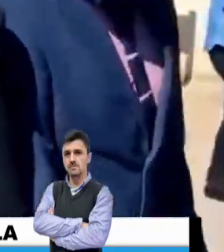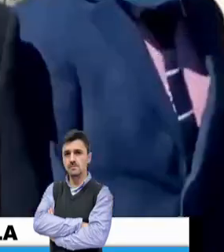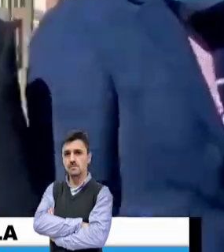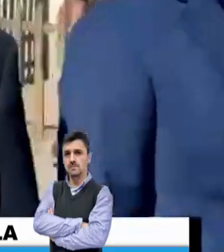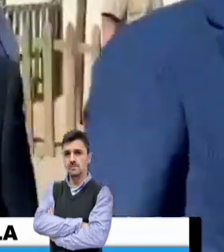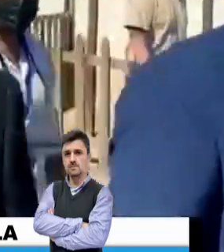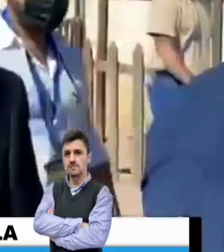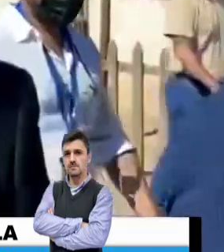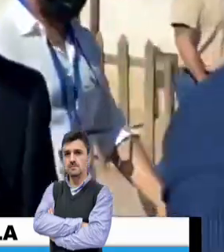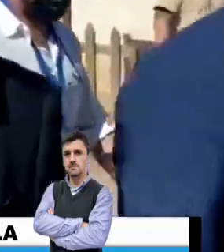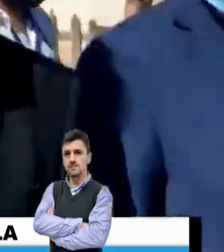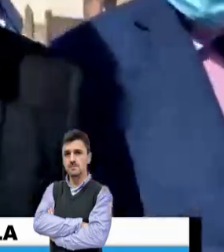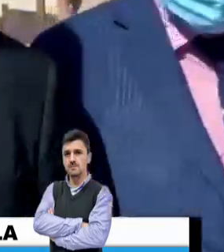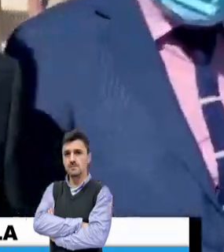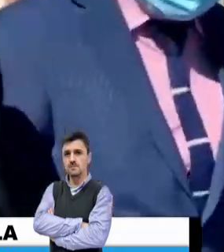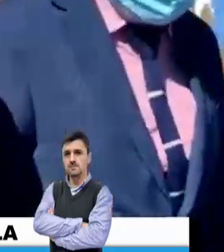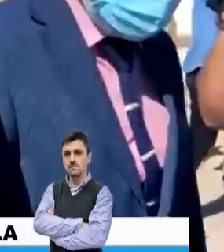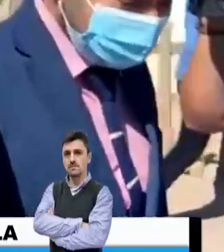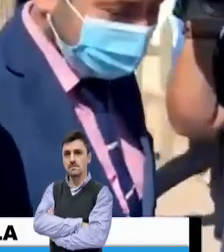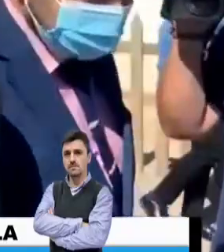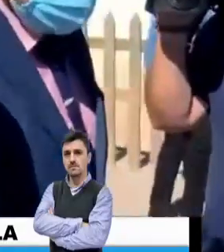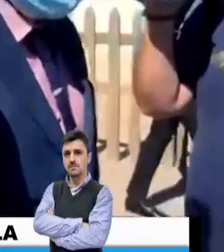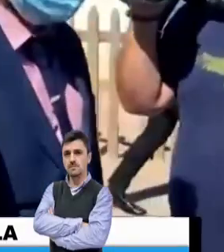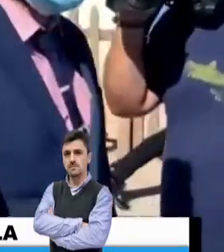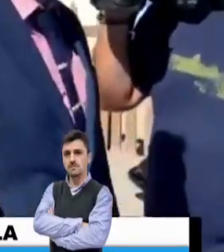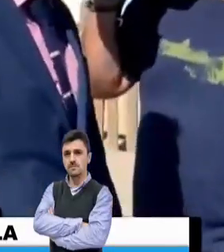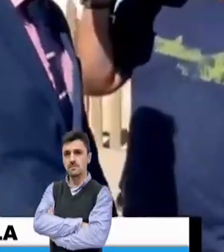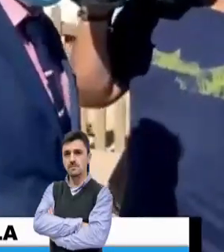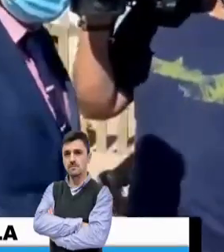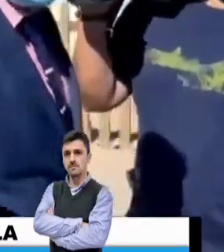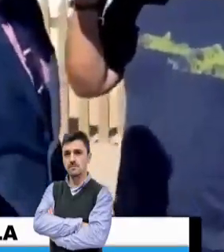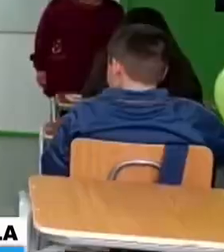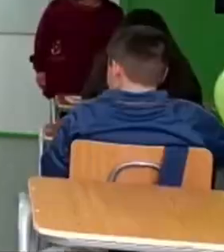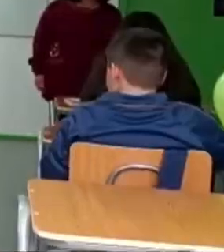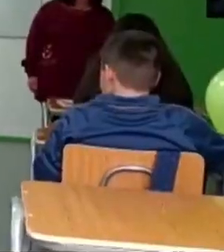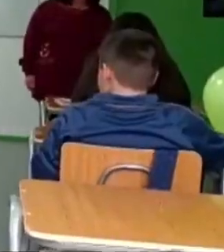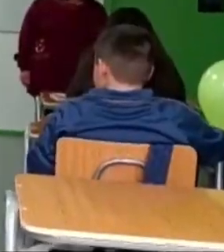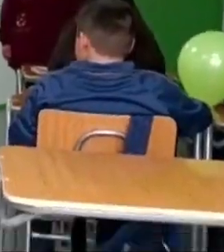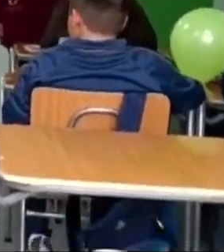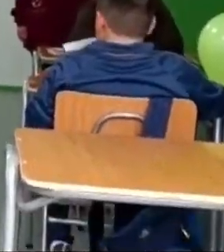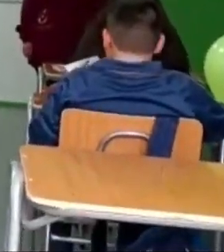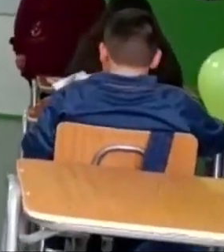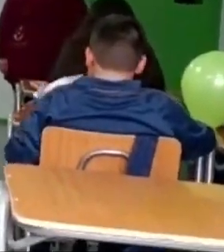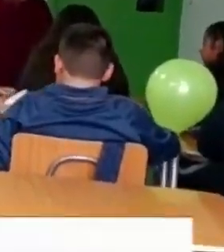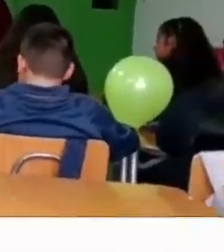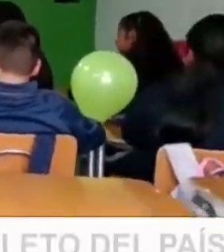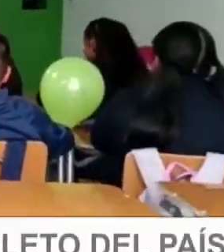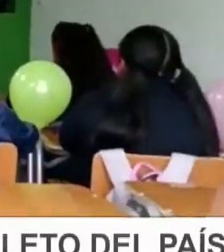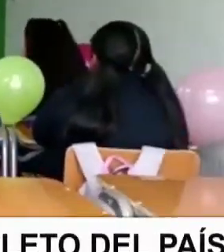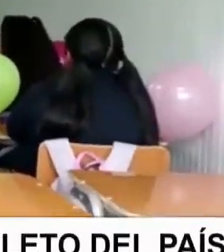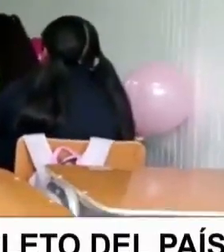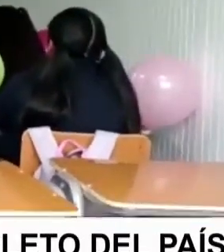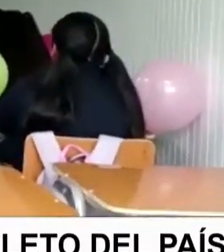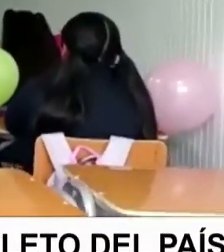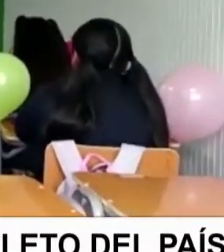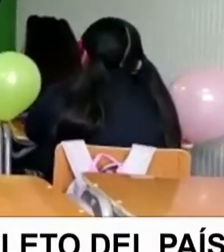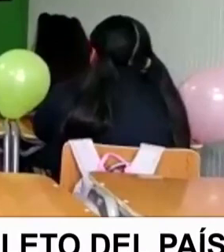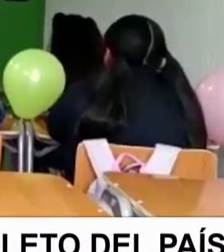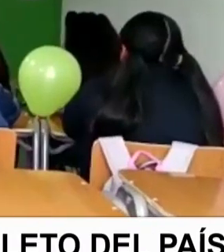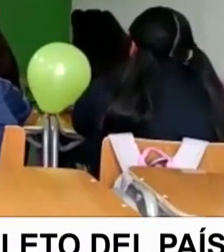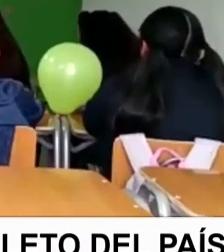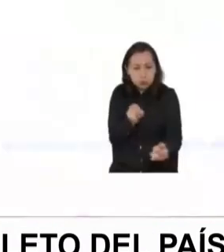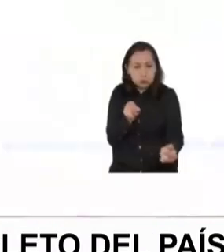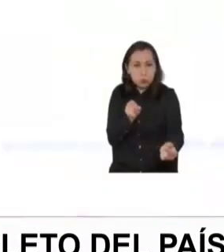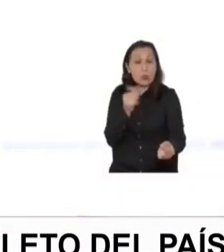ha estado más lento de lo esperado. Se han instalado más de 200 casas, hay que apurar el ritmo. Yo le he instruido tanto al subsecretario